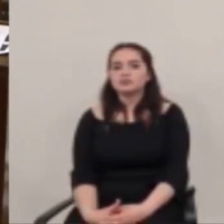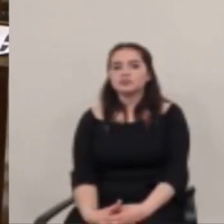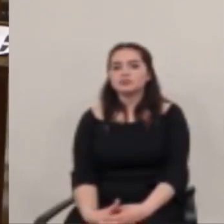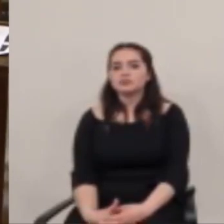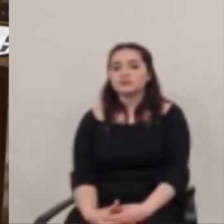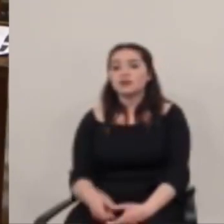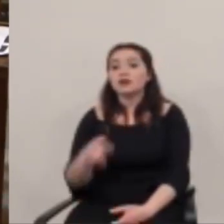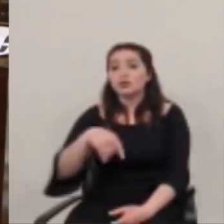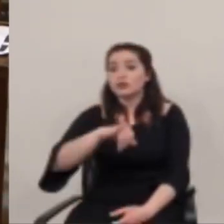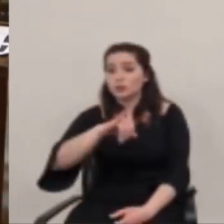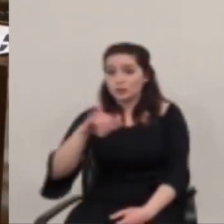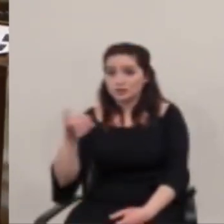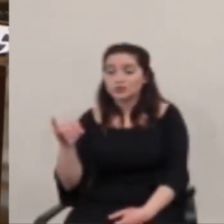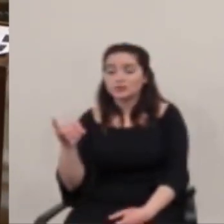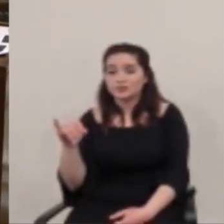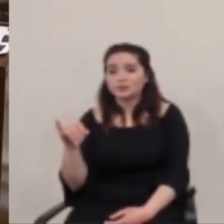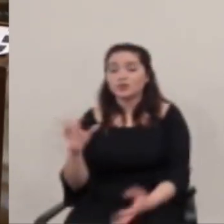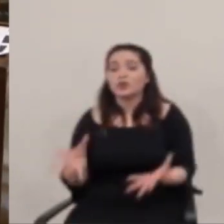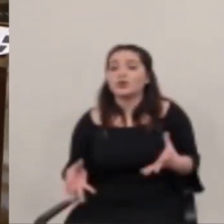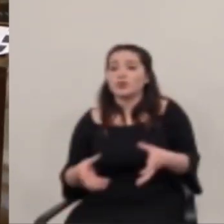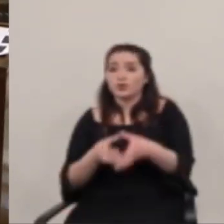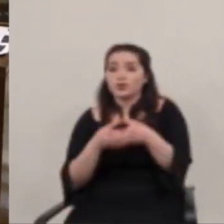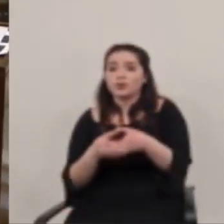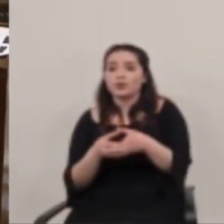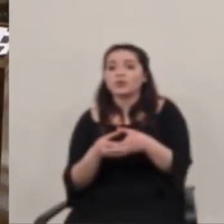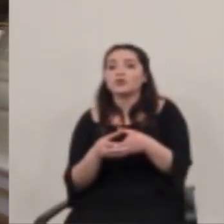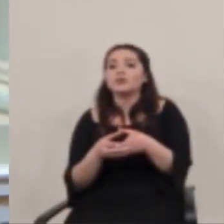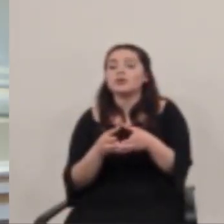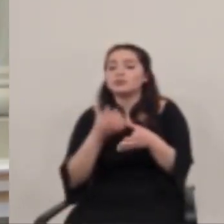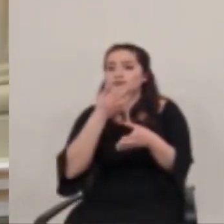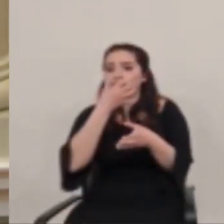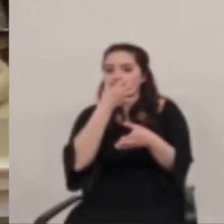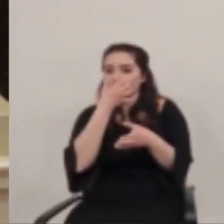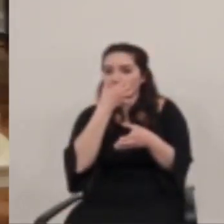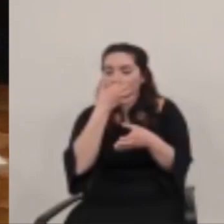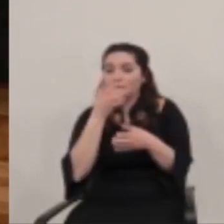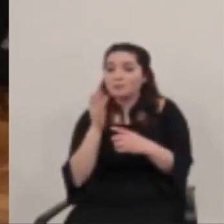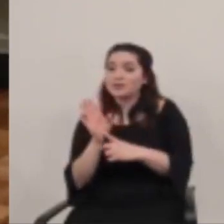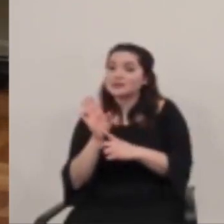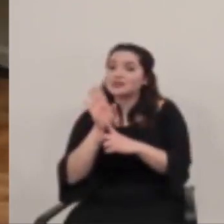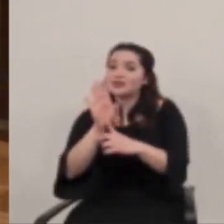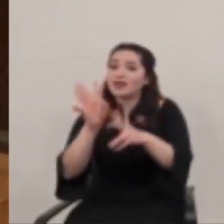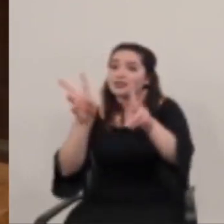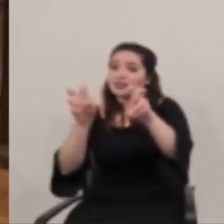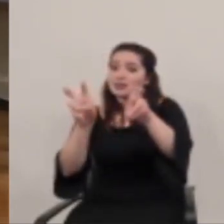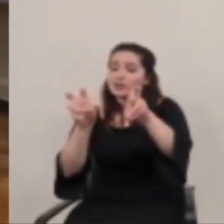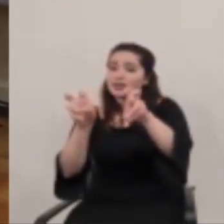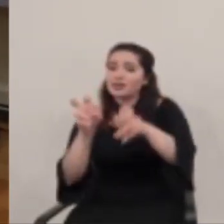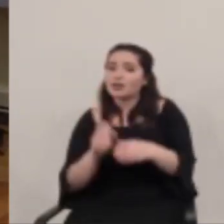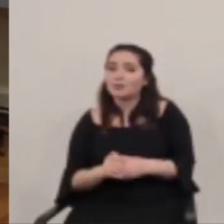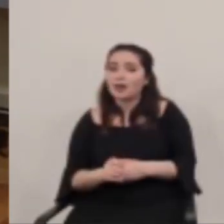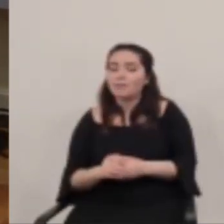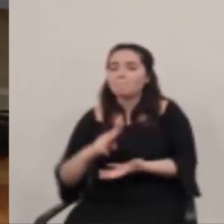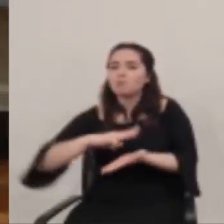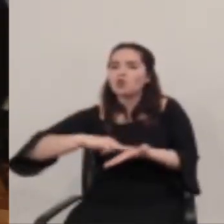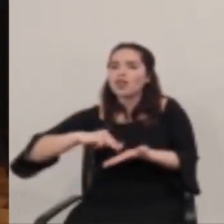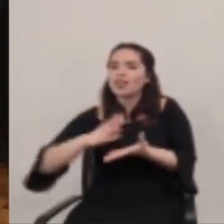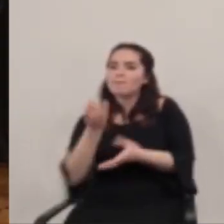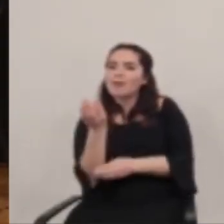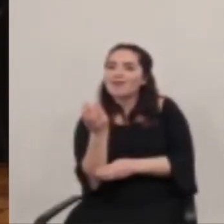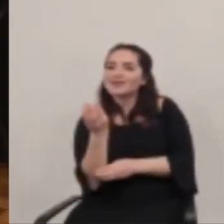A continuación, el grupo Nervén y Selén presentarán el tema Puré de Papas de Cecilia.